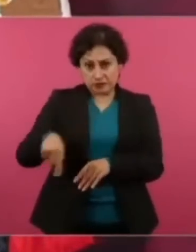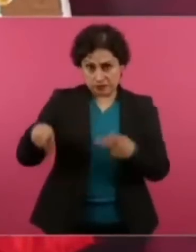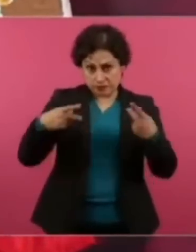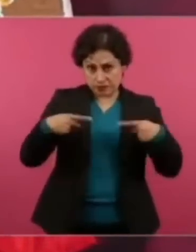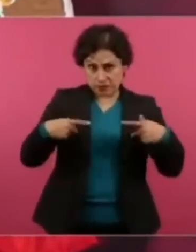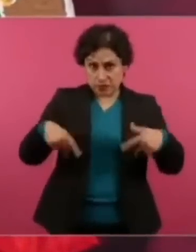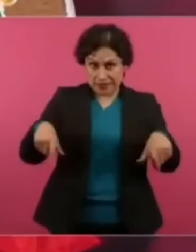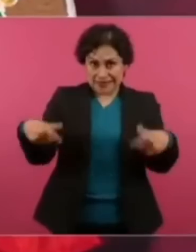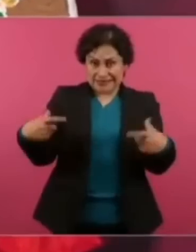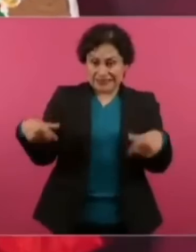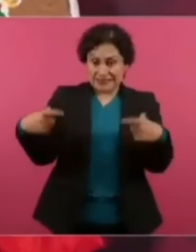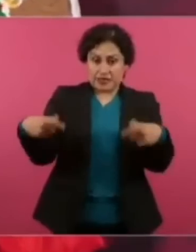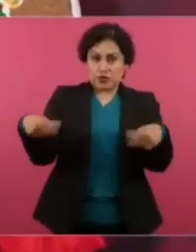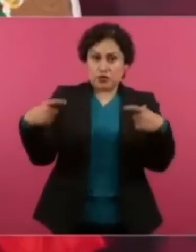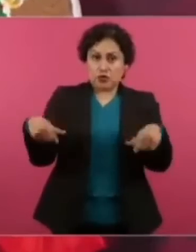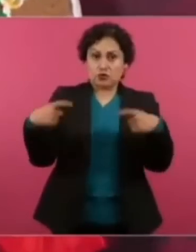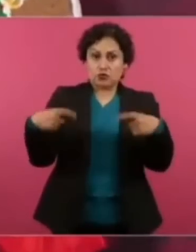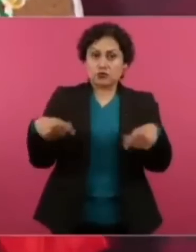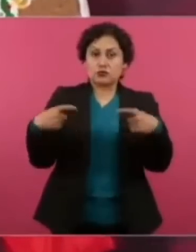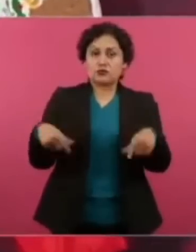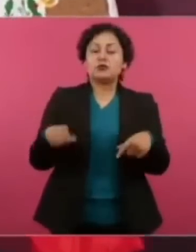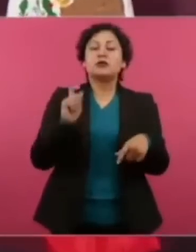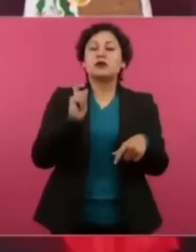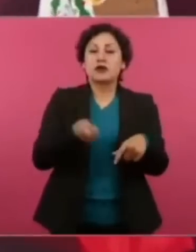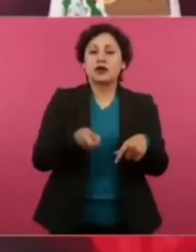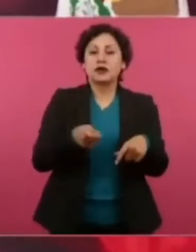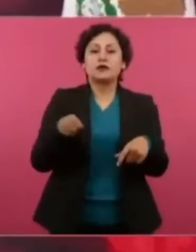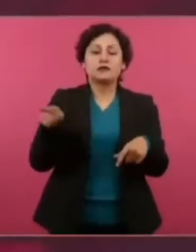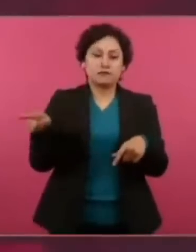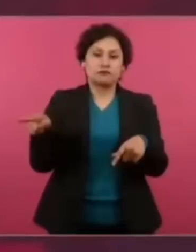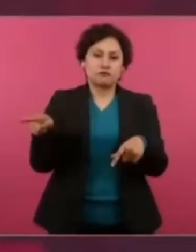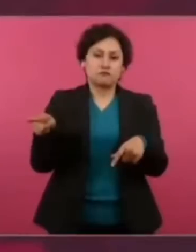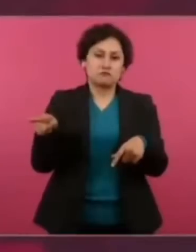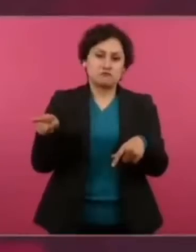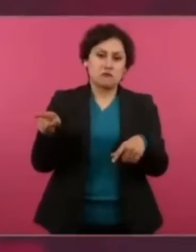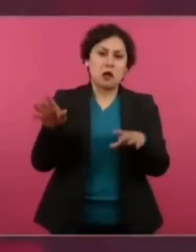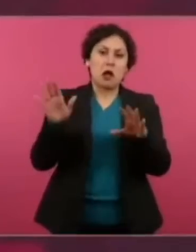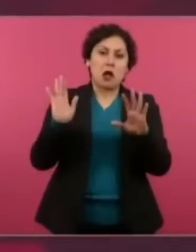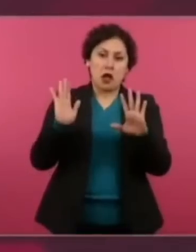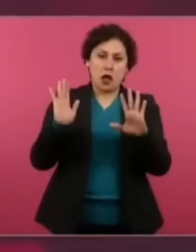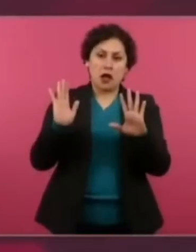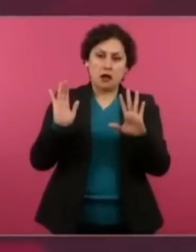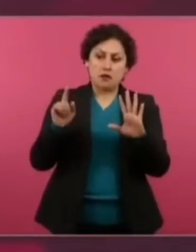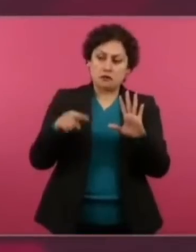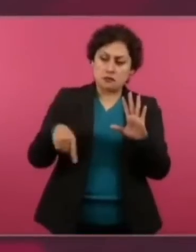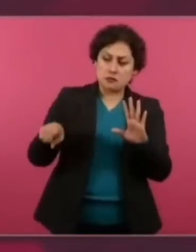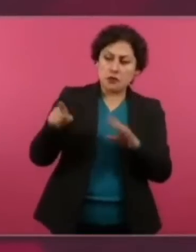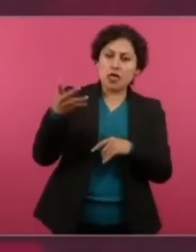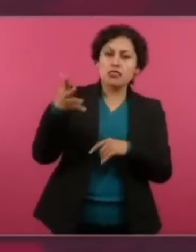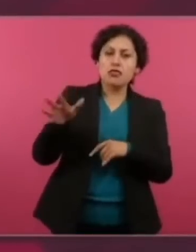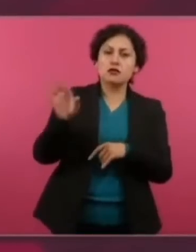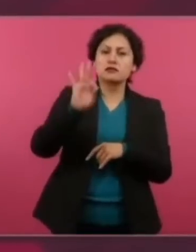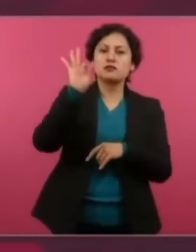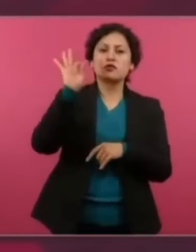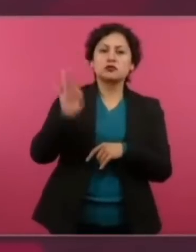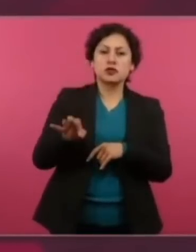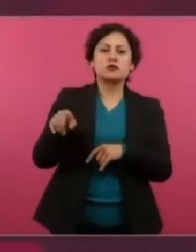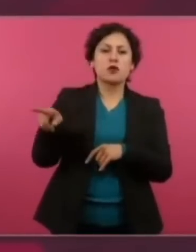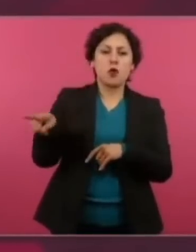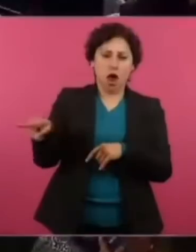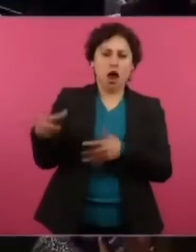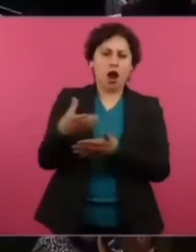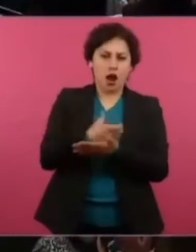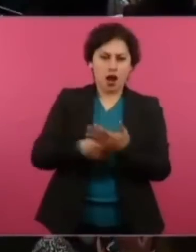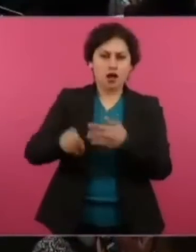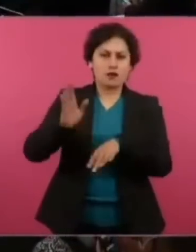y es un decil, es decir, es el 10% de los que tienen más ingresos. Pero